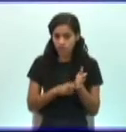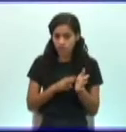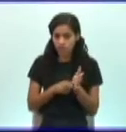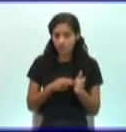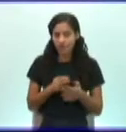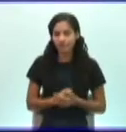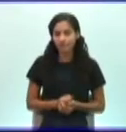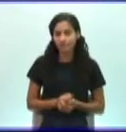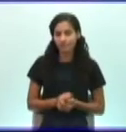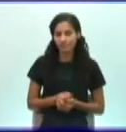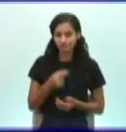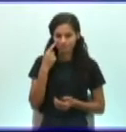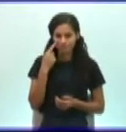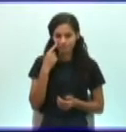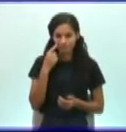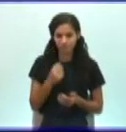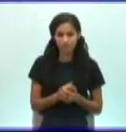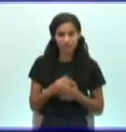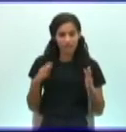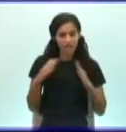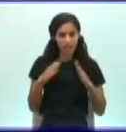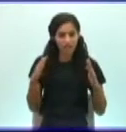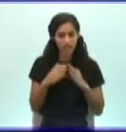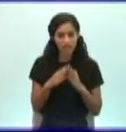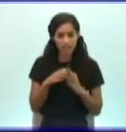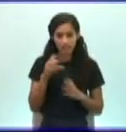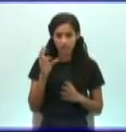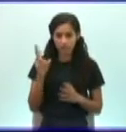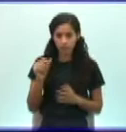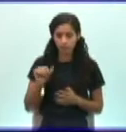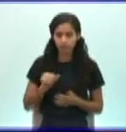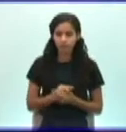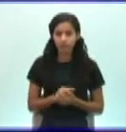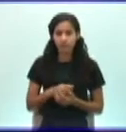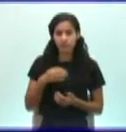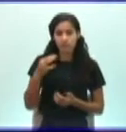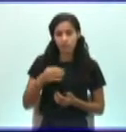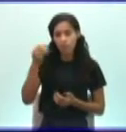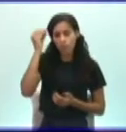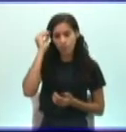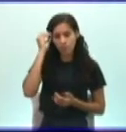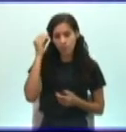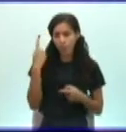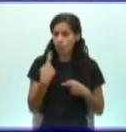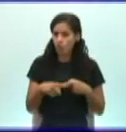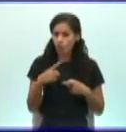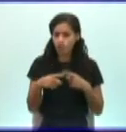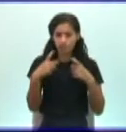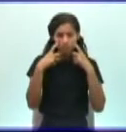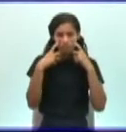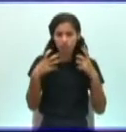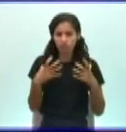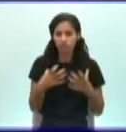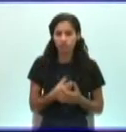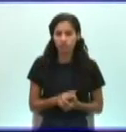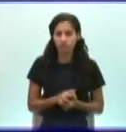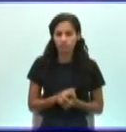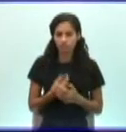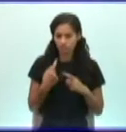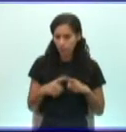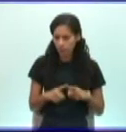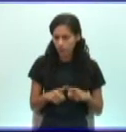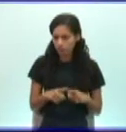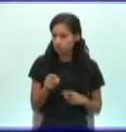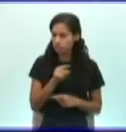les pareció? En la casa de los fonemas siempre aprendemos cosas muy interesantes. Pero, ¿qué